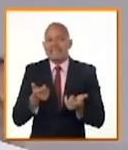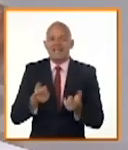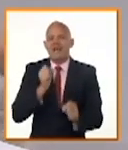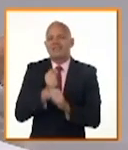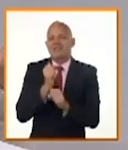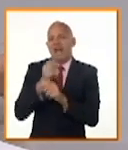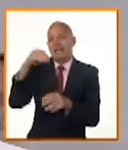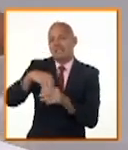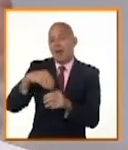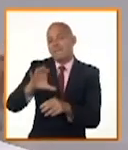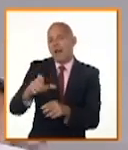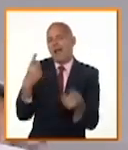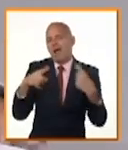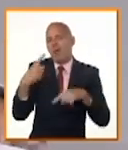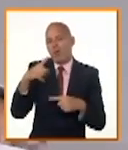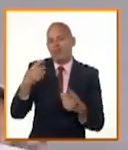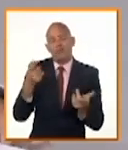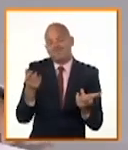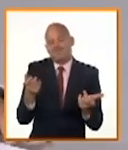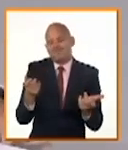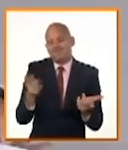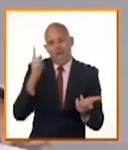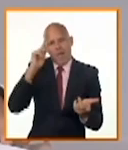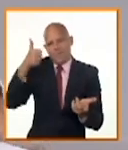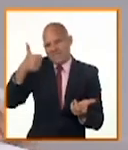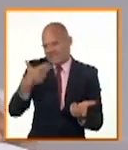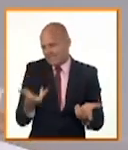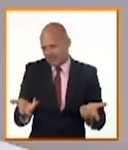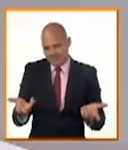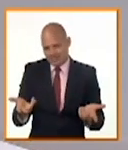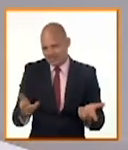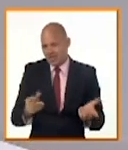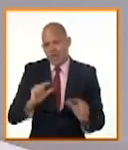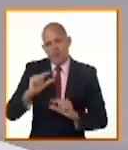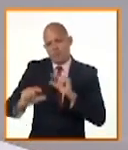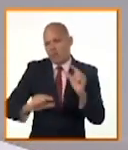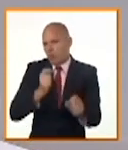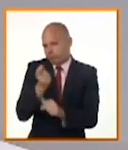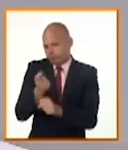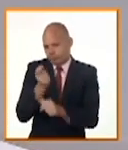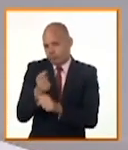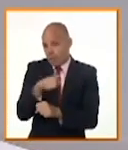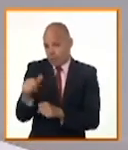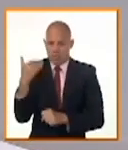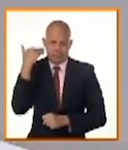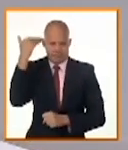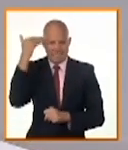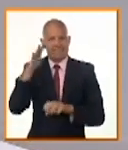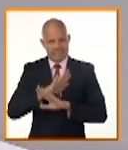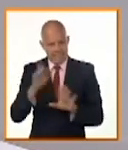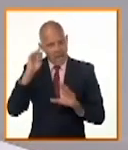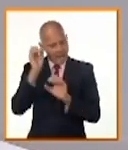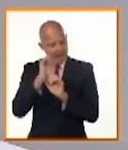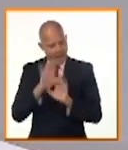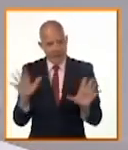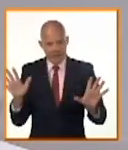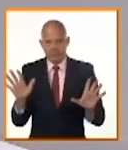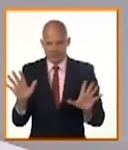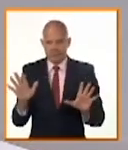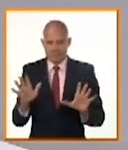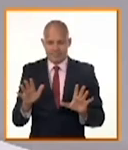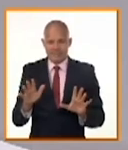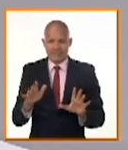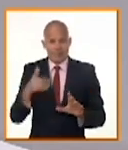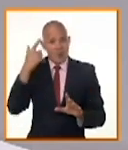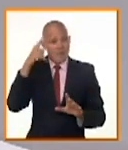Pero sabemos que nos toca seguir seguir trabajando Y en este tema también han existido dudas a los propios a los propios centros bancarios